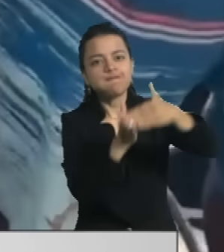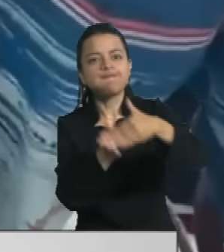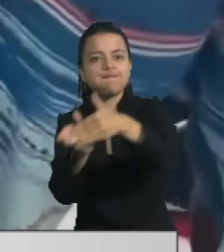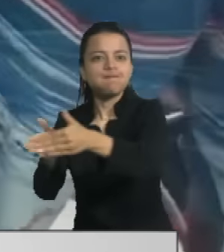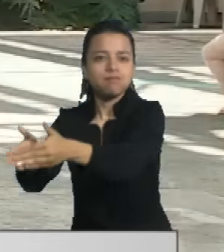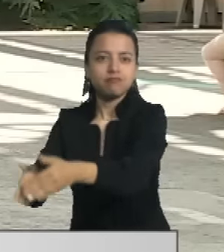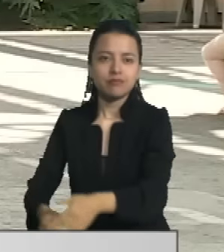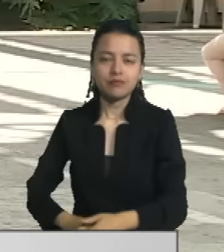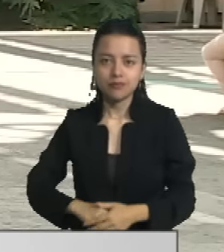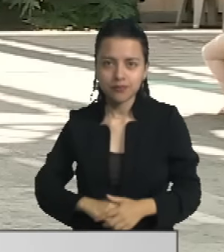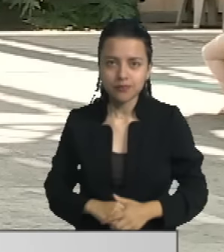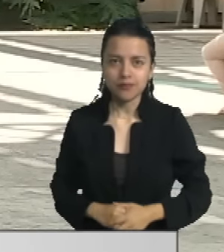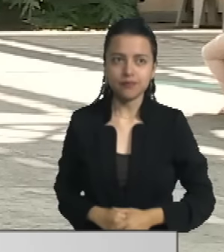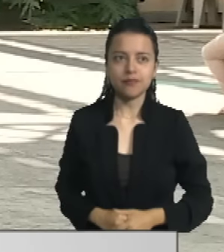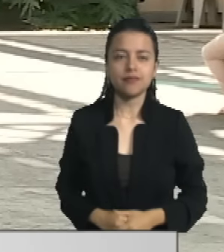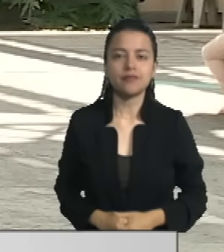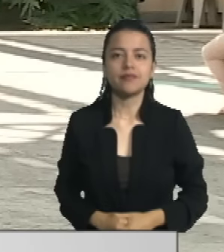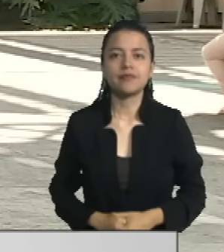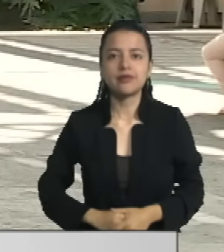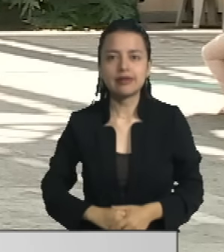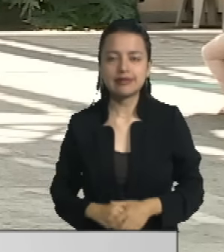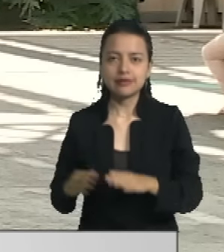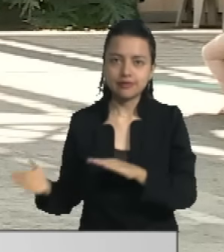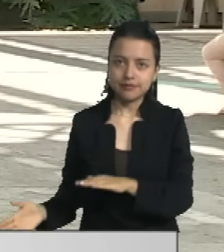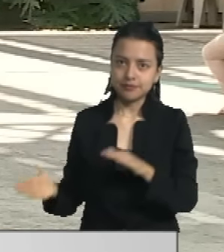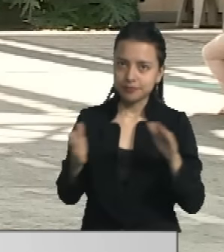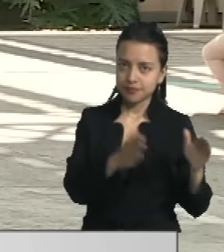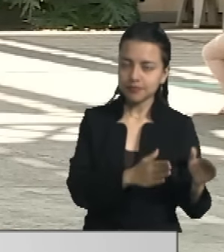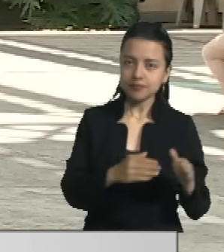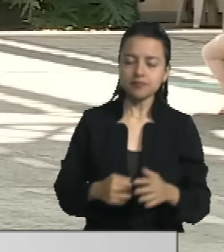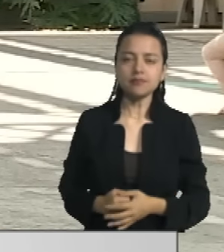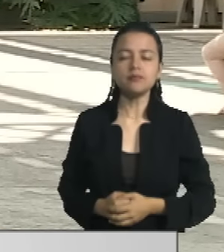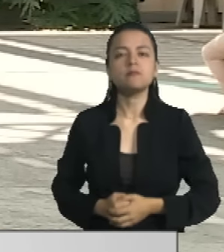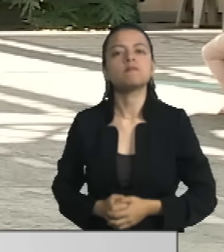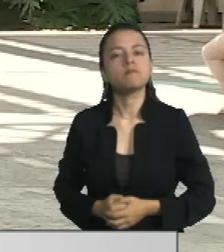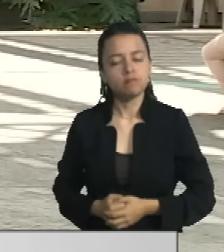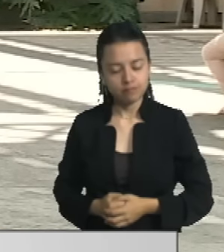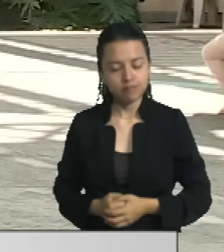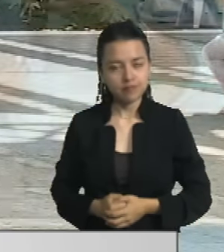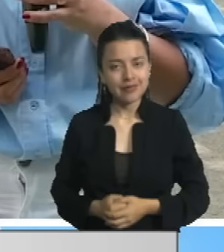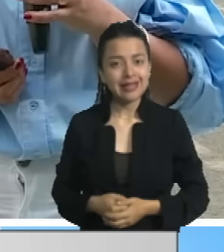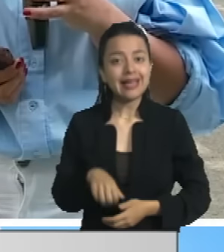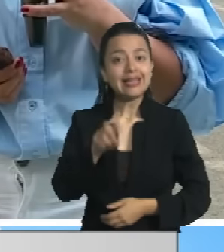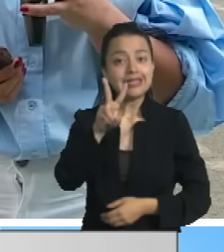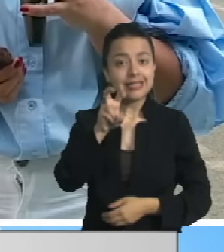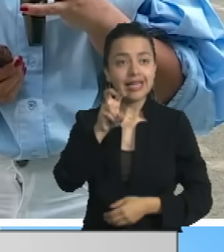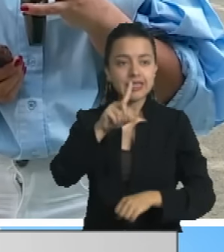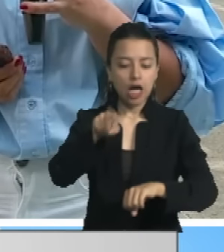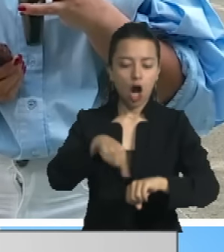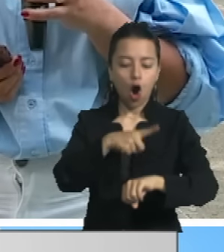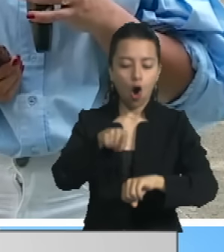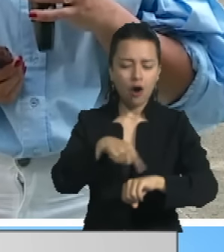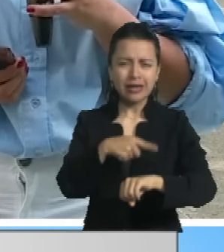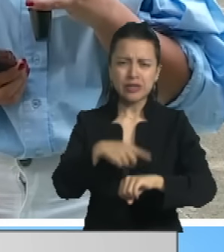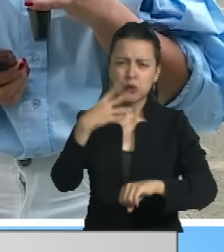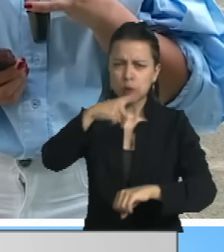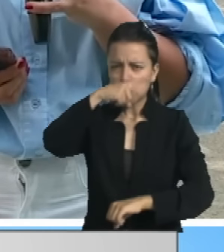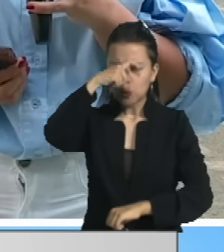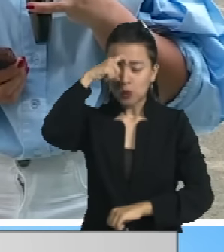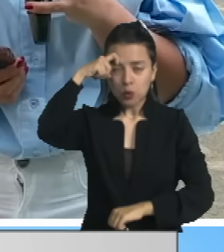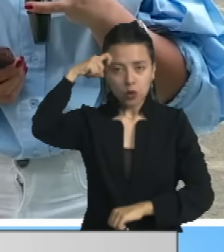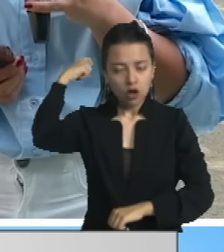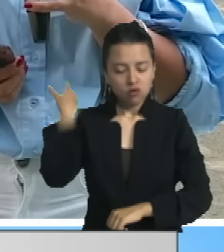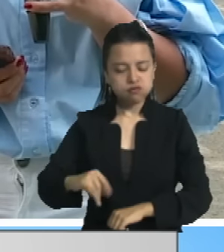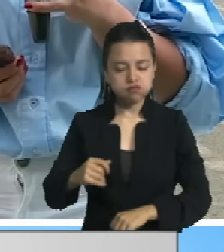especies y en otra información tras 7 horas de arduo trabajo finalmente hacia la 1:20 de la madrugada de hoy el cuerpo de